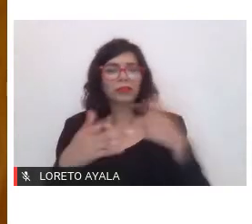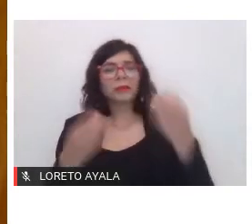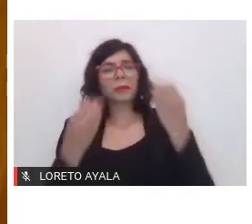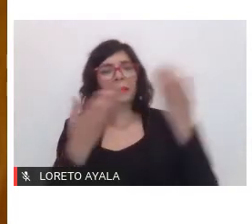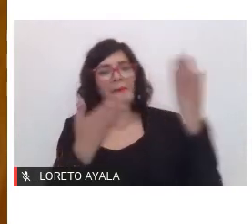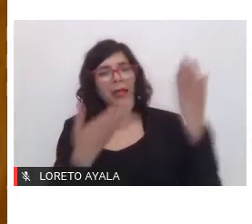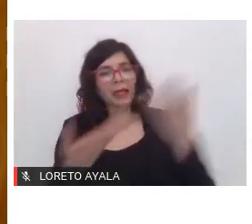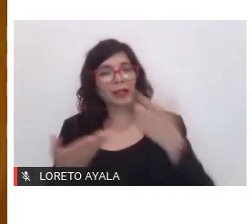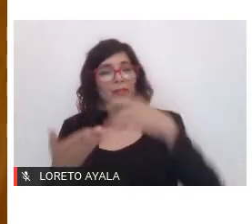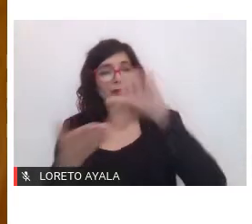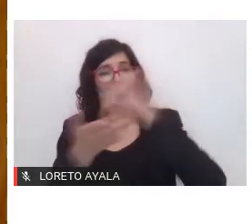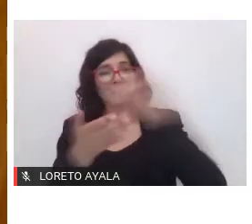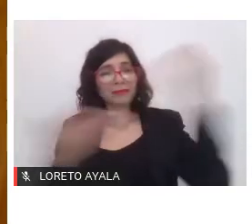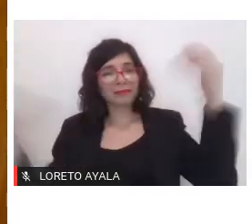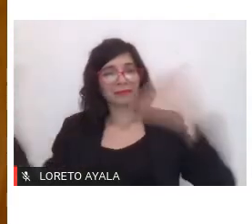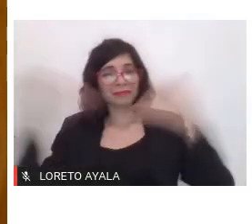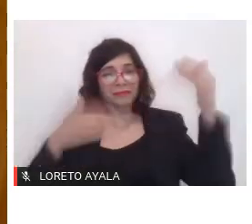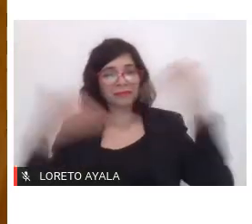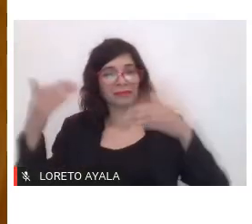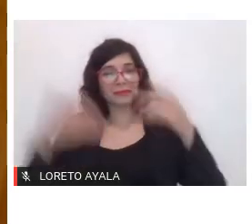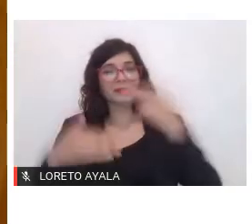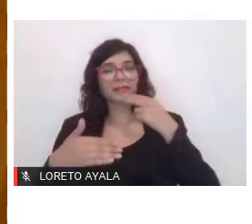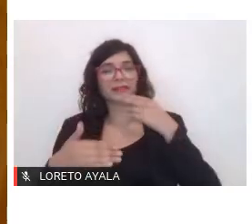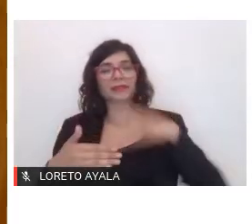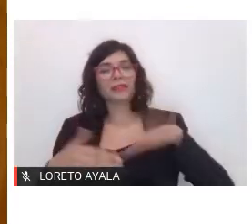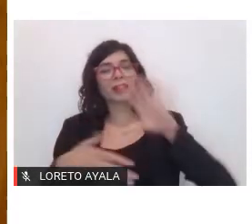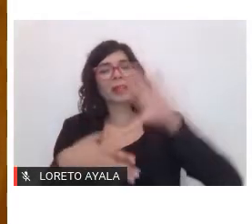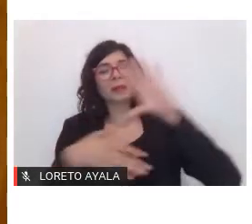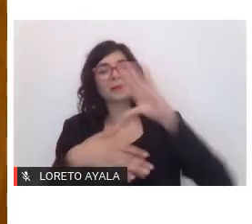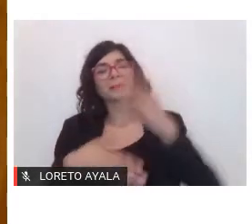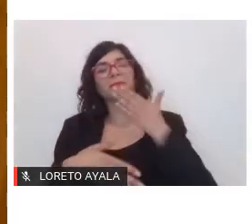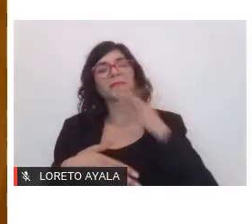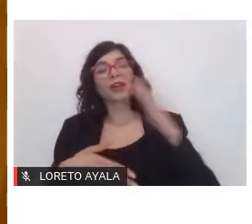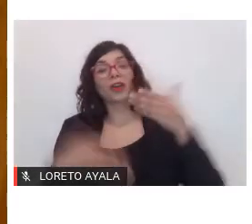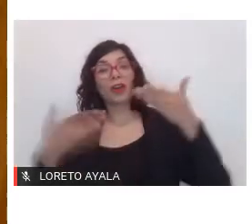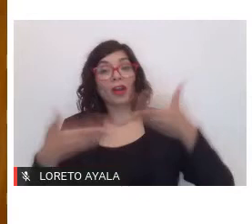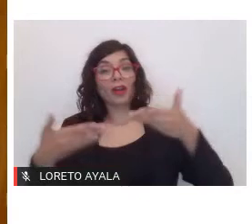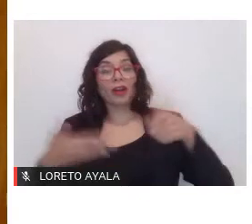construir un Chile mejor y una Latinoamérica mejor. Hoy día